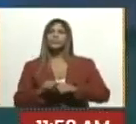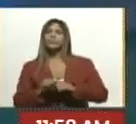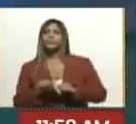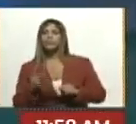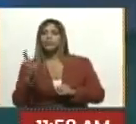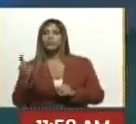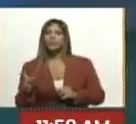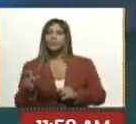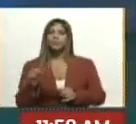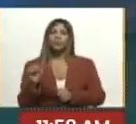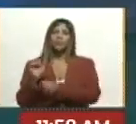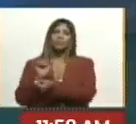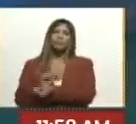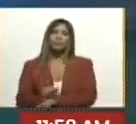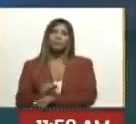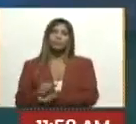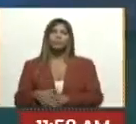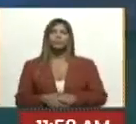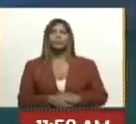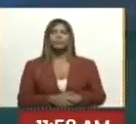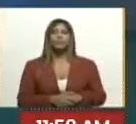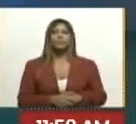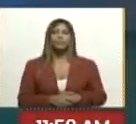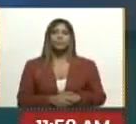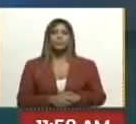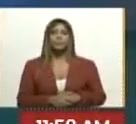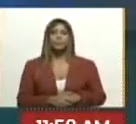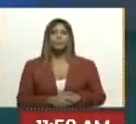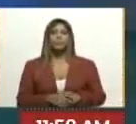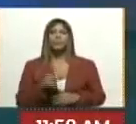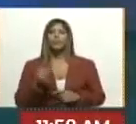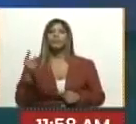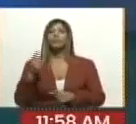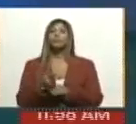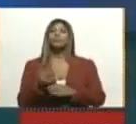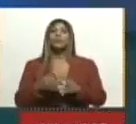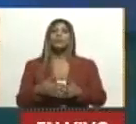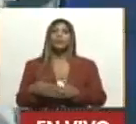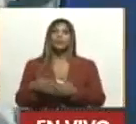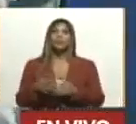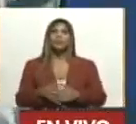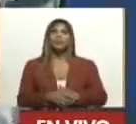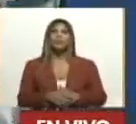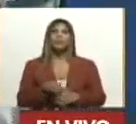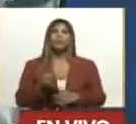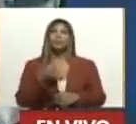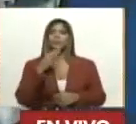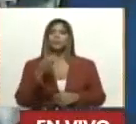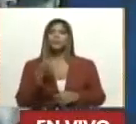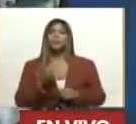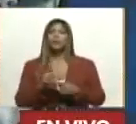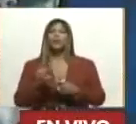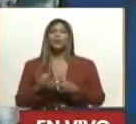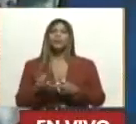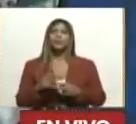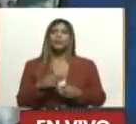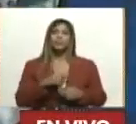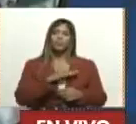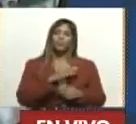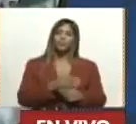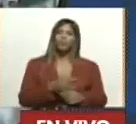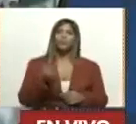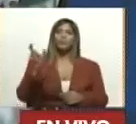persona que está bajo prisión, bajo el régimen que ellos imponen en su país. y ha dicho usted el elemento, la valentía que ha